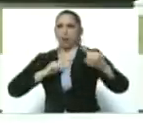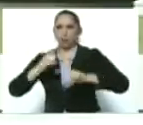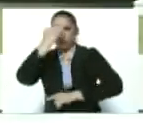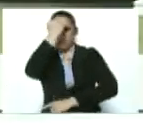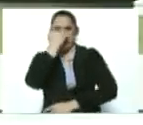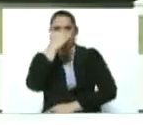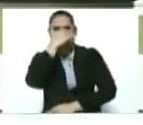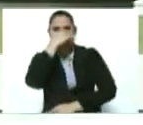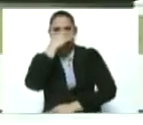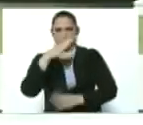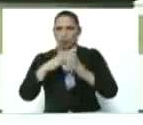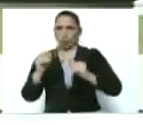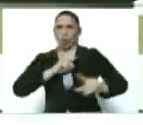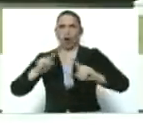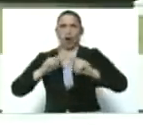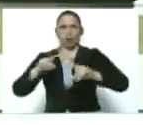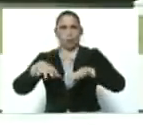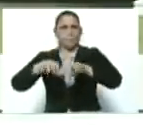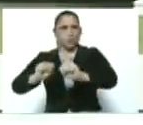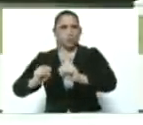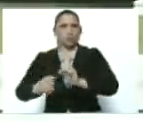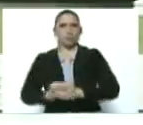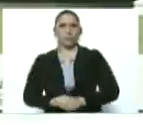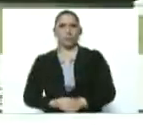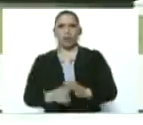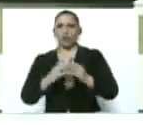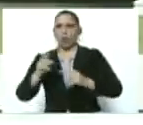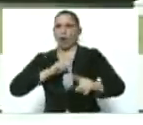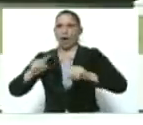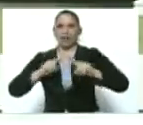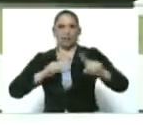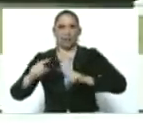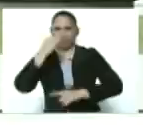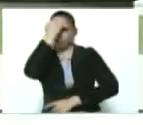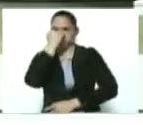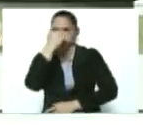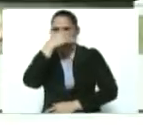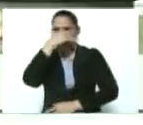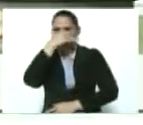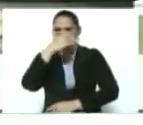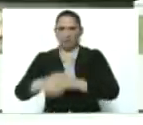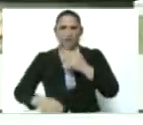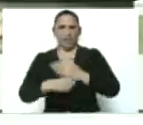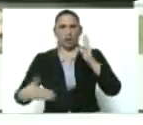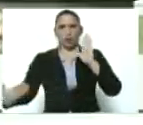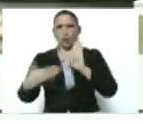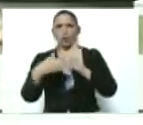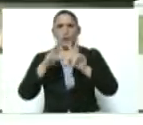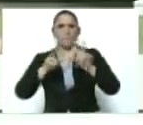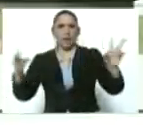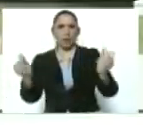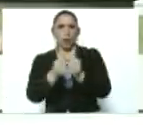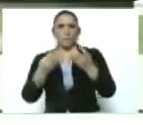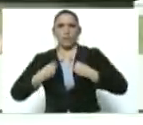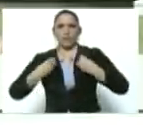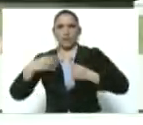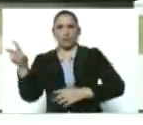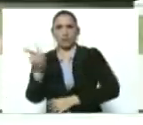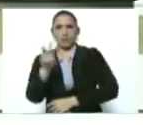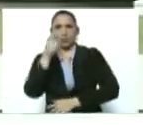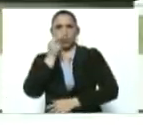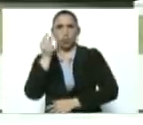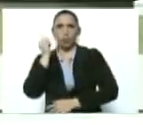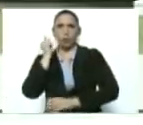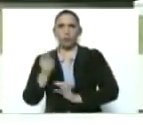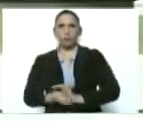todo acto de intervencionismo todo acto mercenario que vaya contra la paz y la convivencia de los venezolanos y las